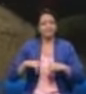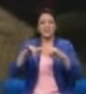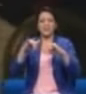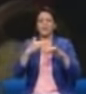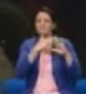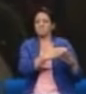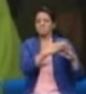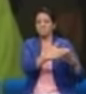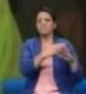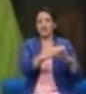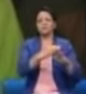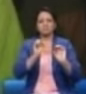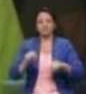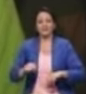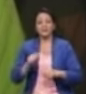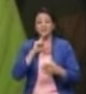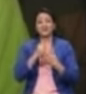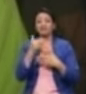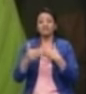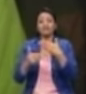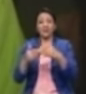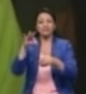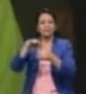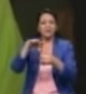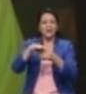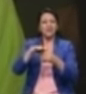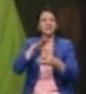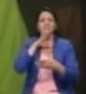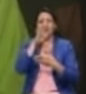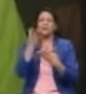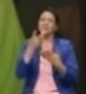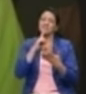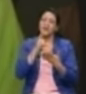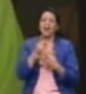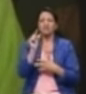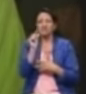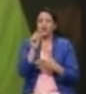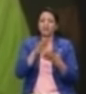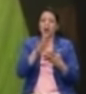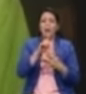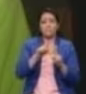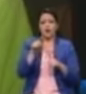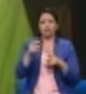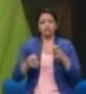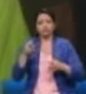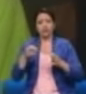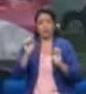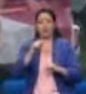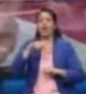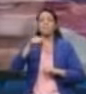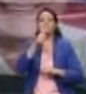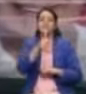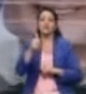para aceptar esa situación. En todo proceso electoral existe precisamente inconsistencias que tienen las instancias legales y deberá resolverse